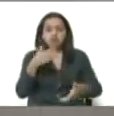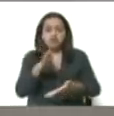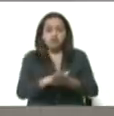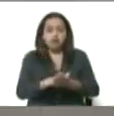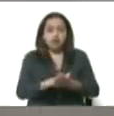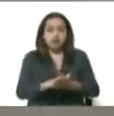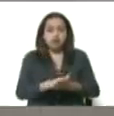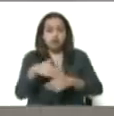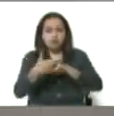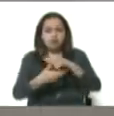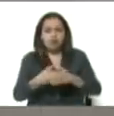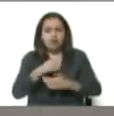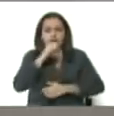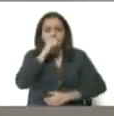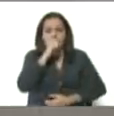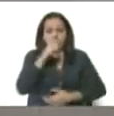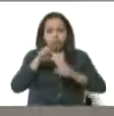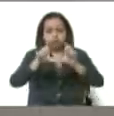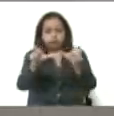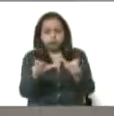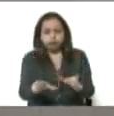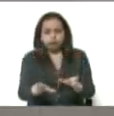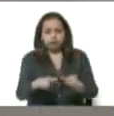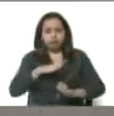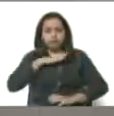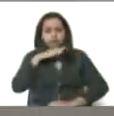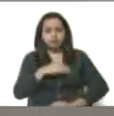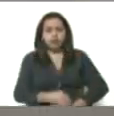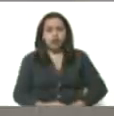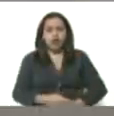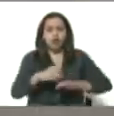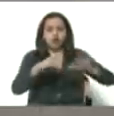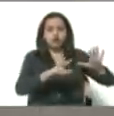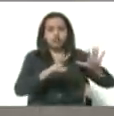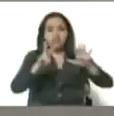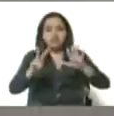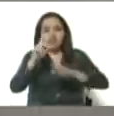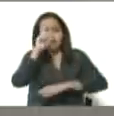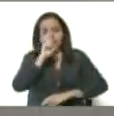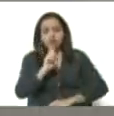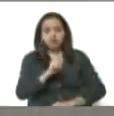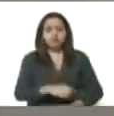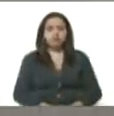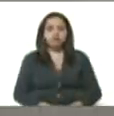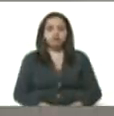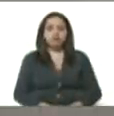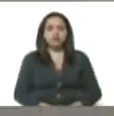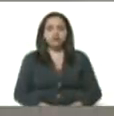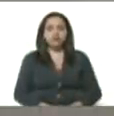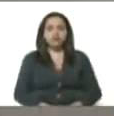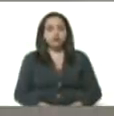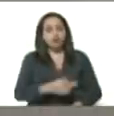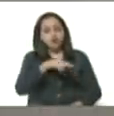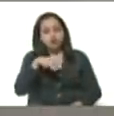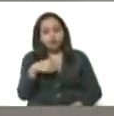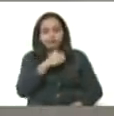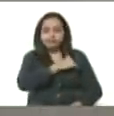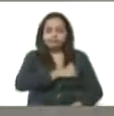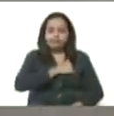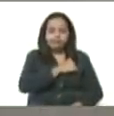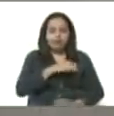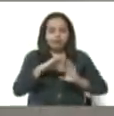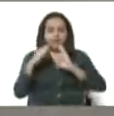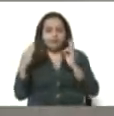una neumonía bilateral. 87 años, de Antímano. Nuestras condolencias a